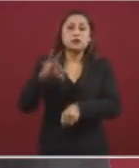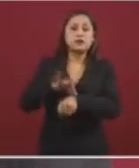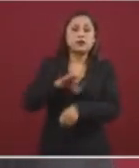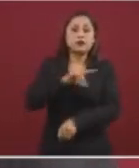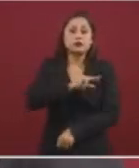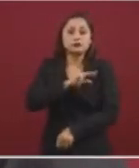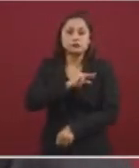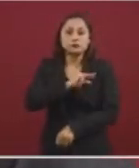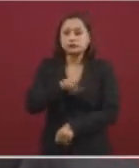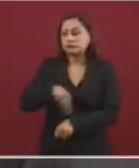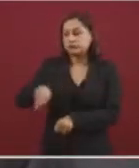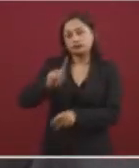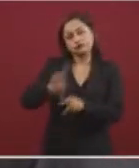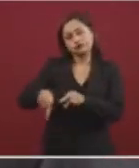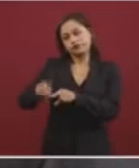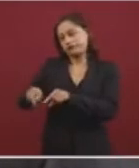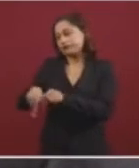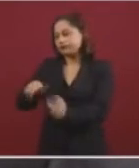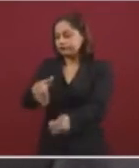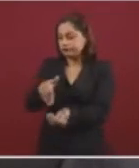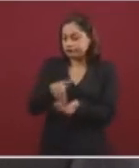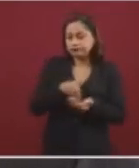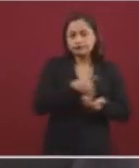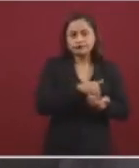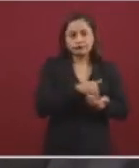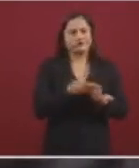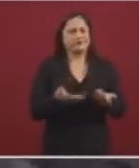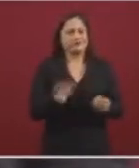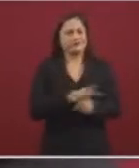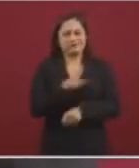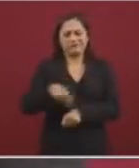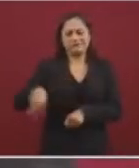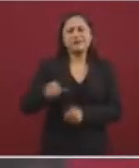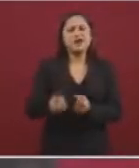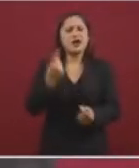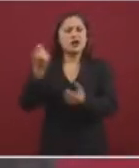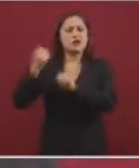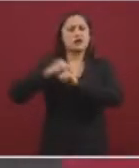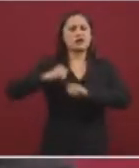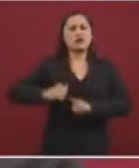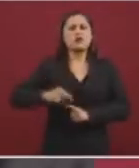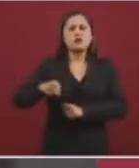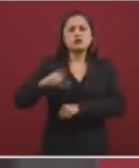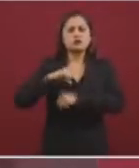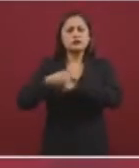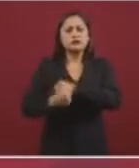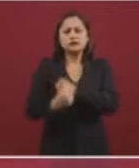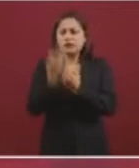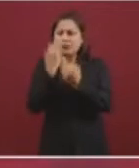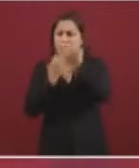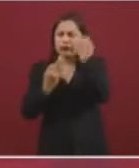que se hacían hasta cirugía plástica, hasta se estiraban a costillas del